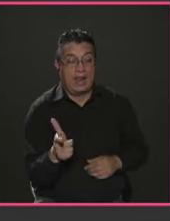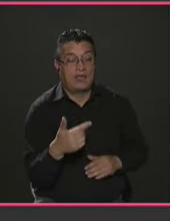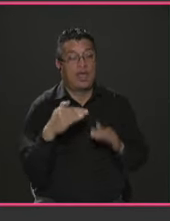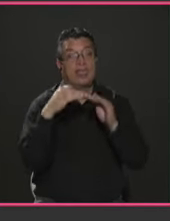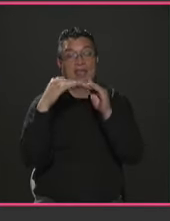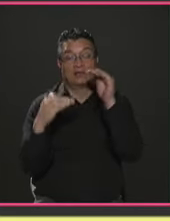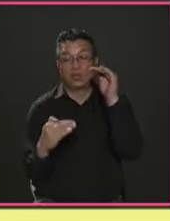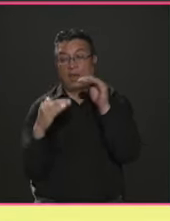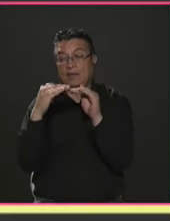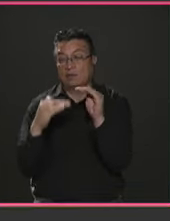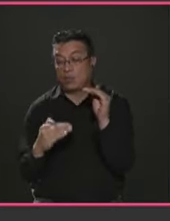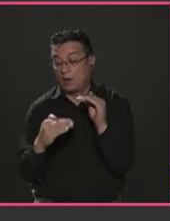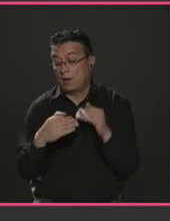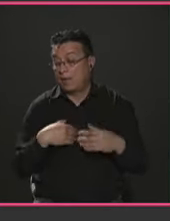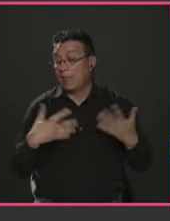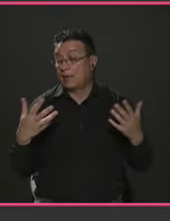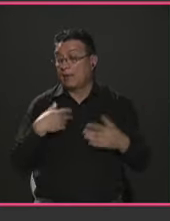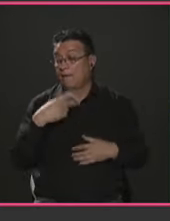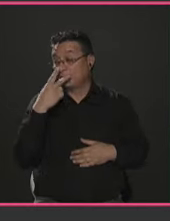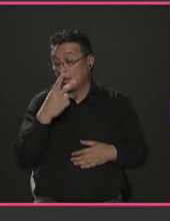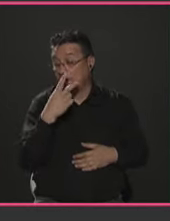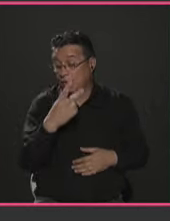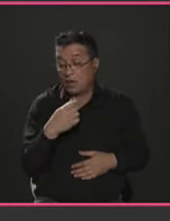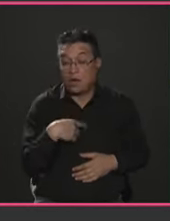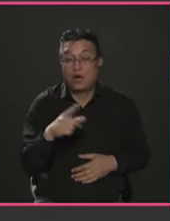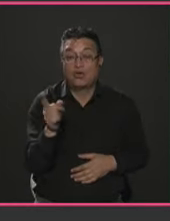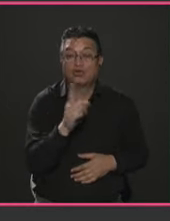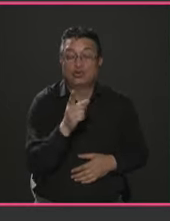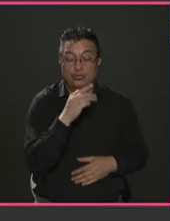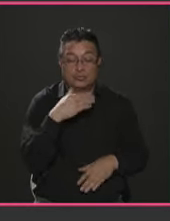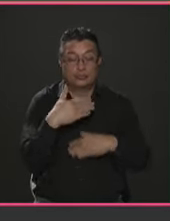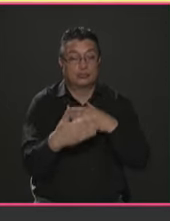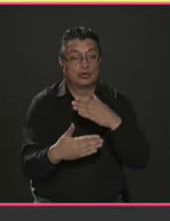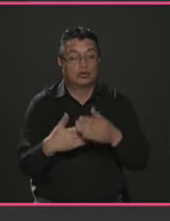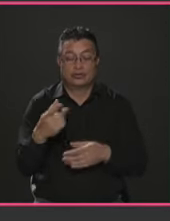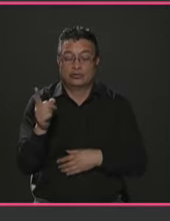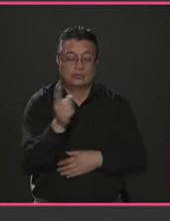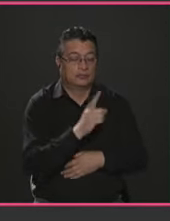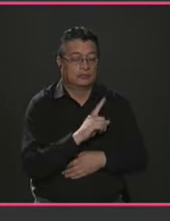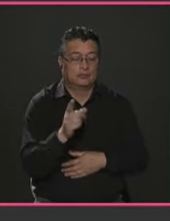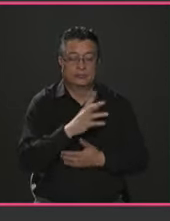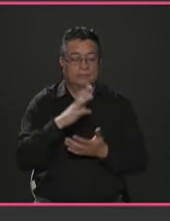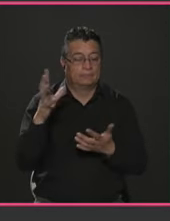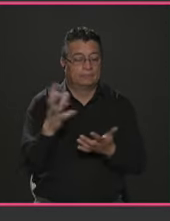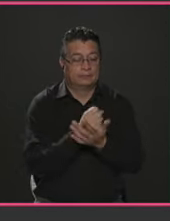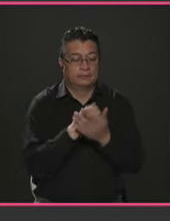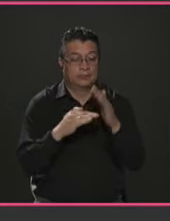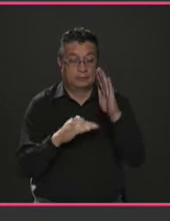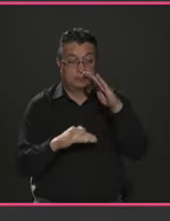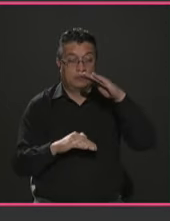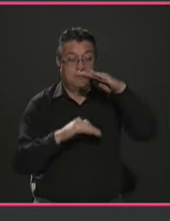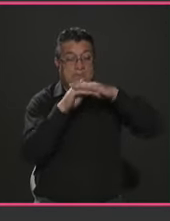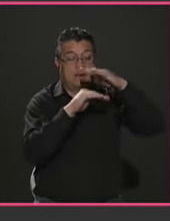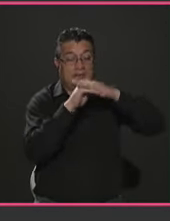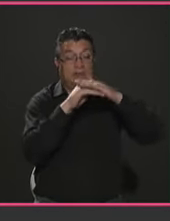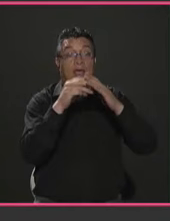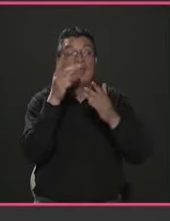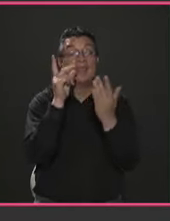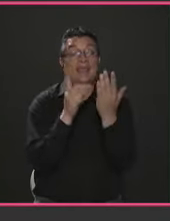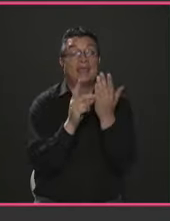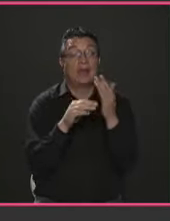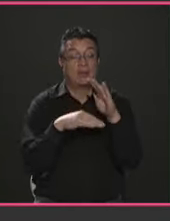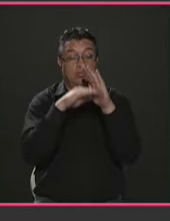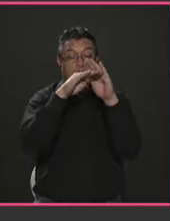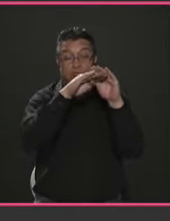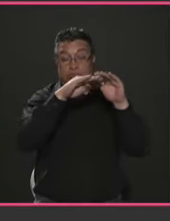desigual Sí y lo que estamos viendo Es que en realidad no estamos en un proceso no alcanzamos cierta meseta de transición digital que comience